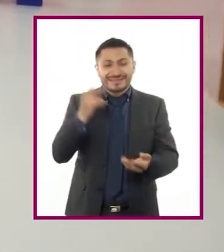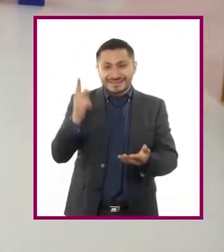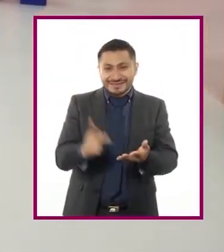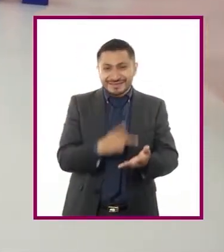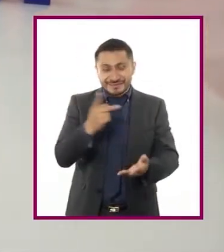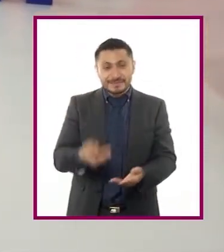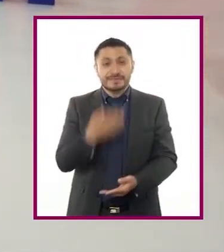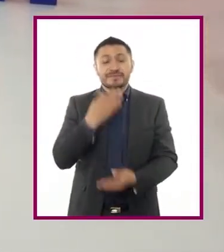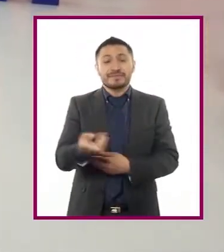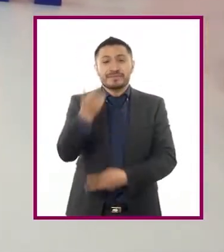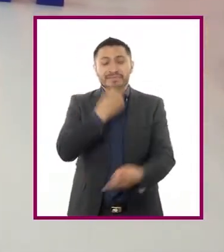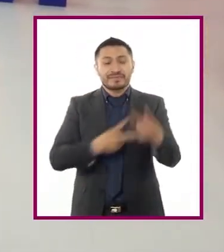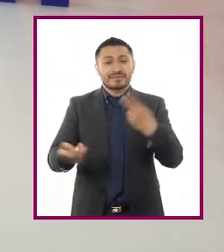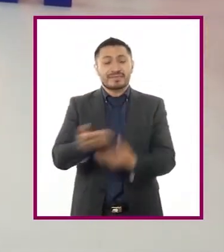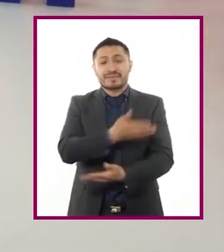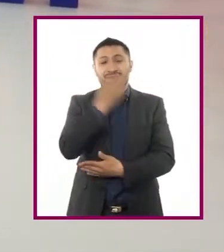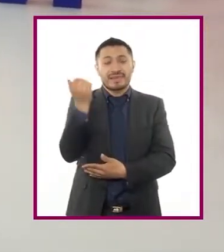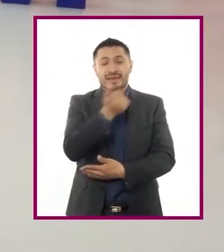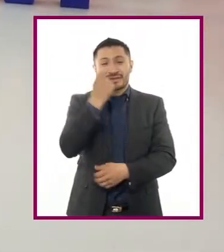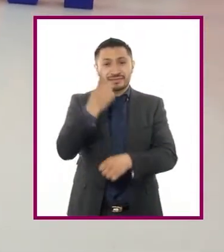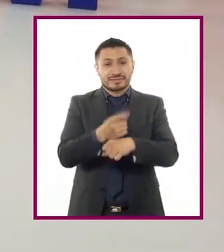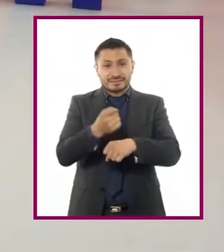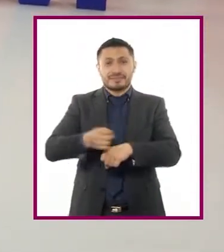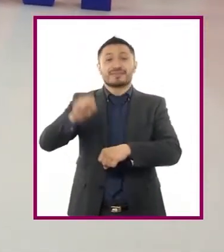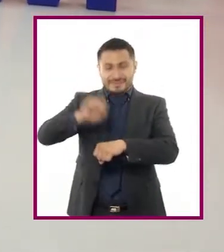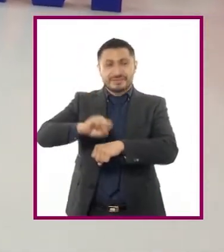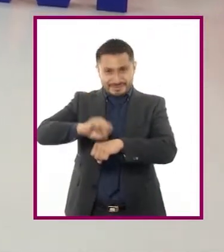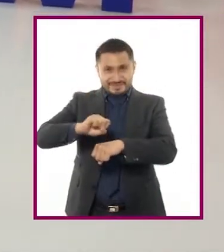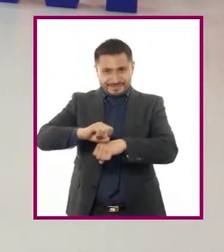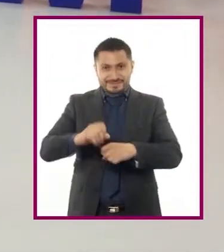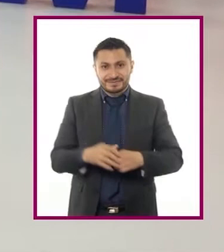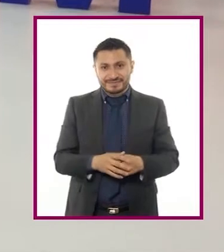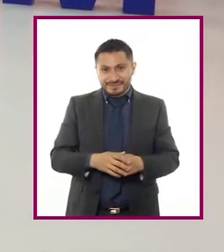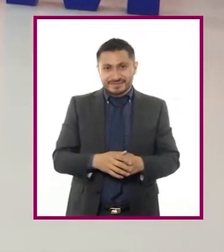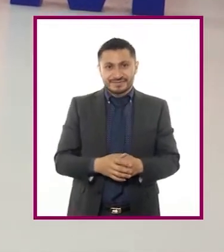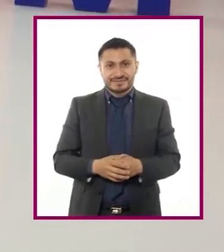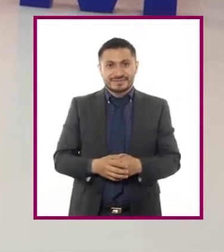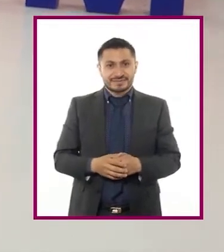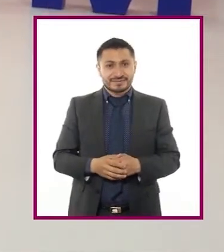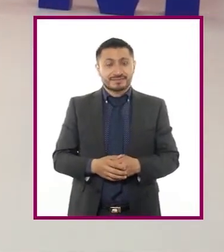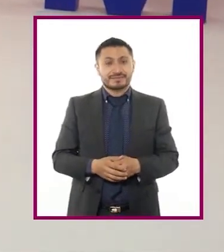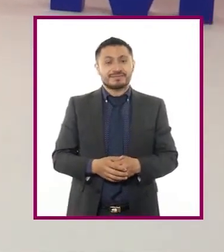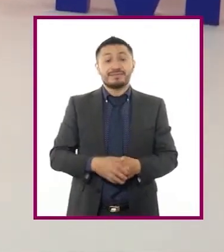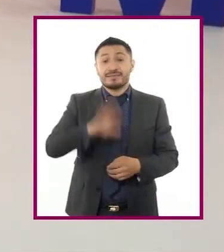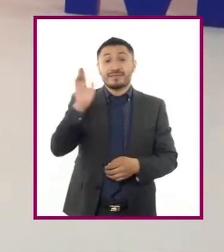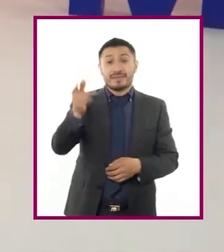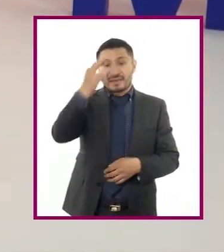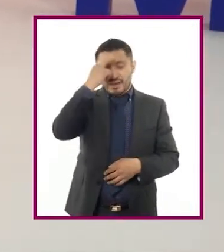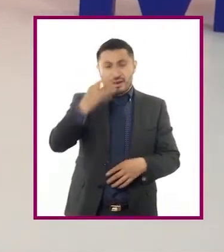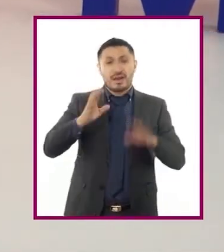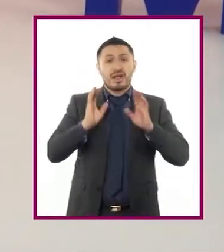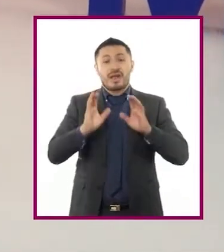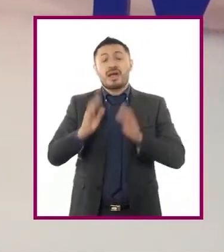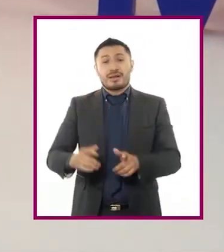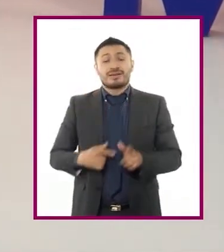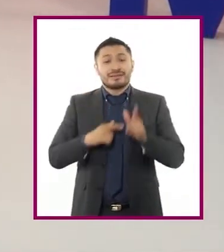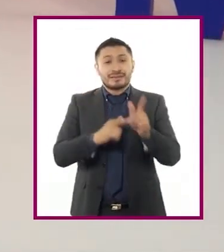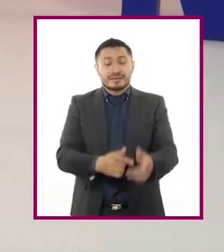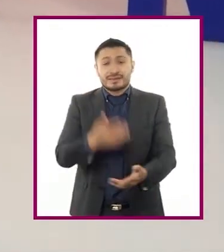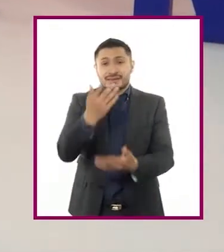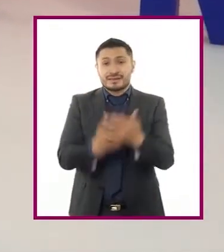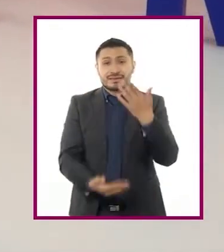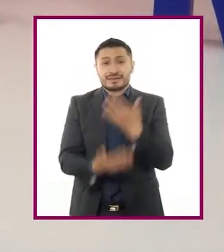las alumnas y alumnos de lengua materna de primer grado de secundaria. Antes de iniciar, les recuerdo que debemos seguir cuidándonos